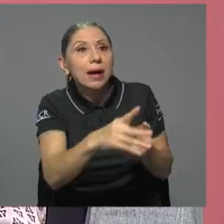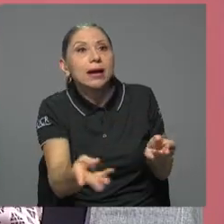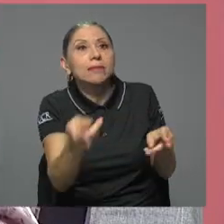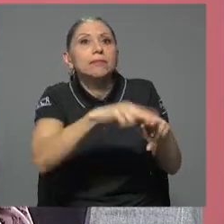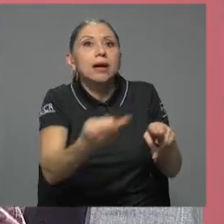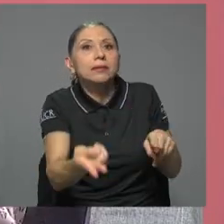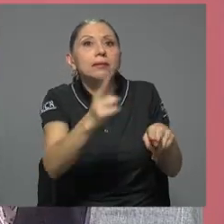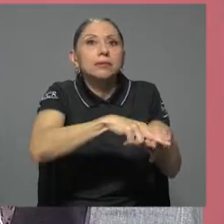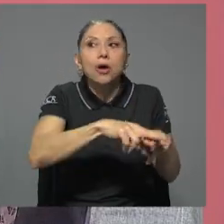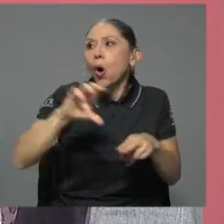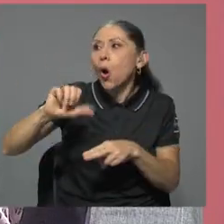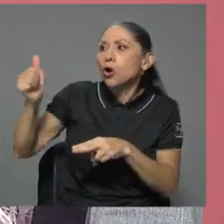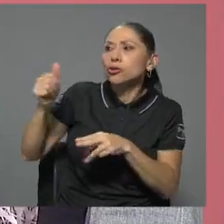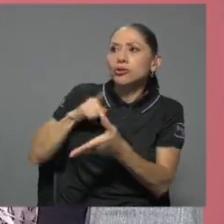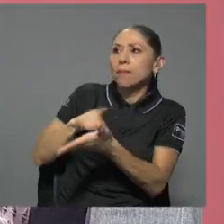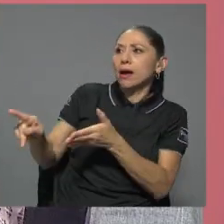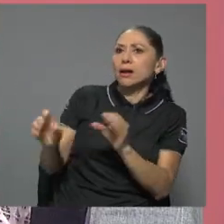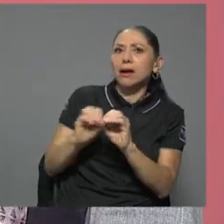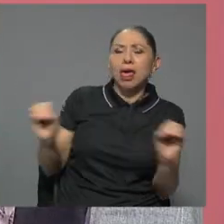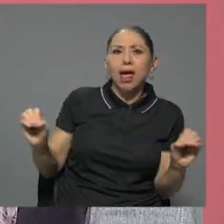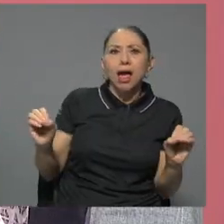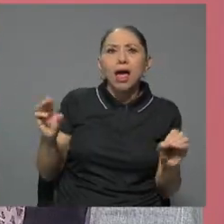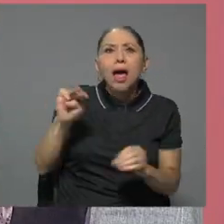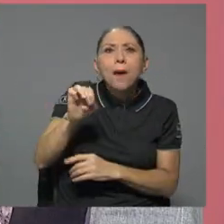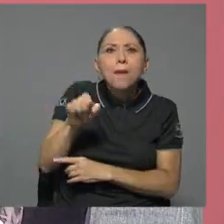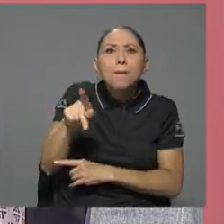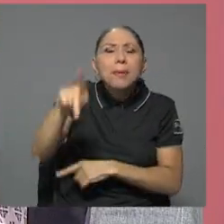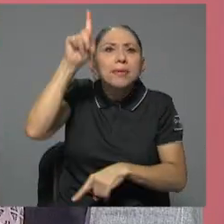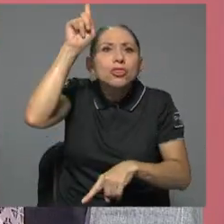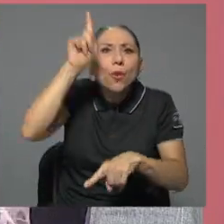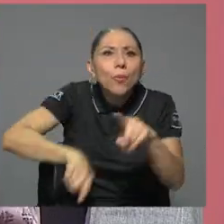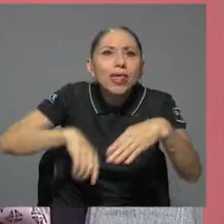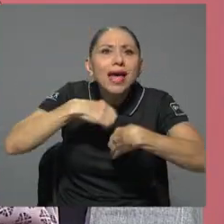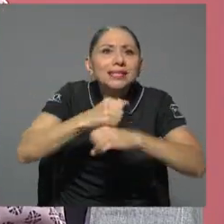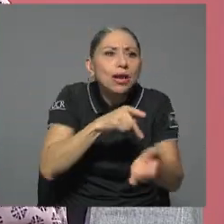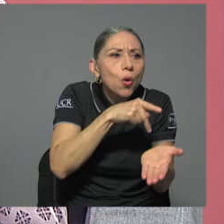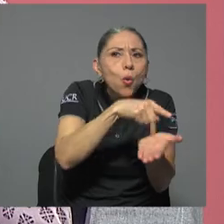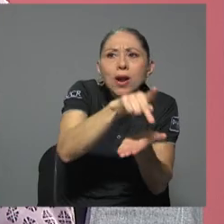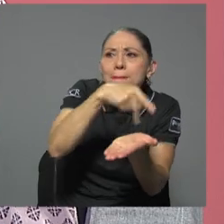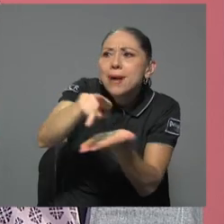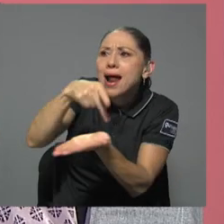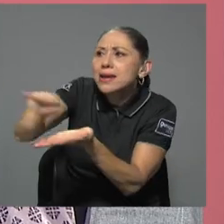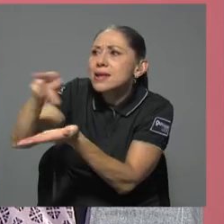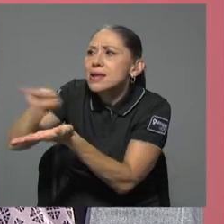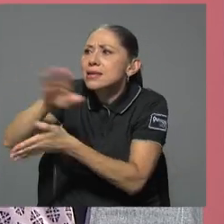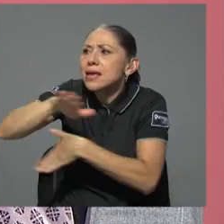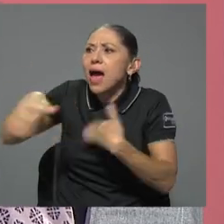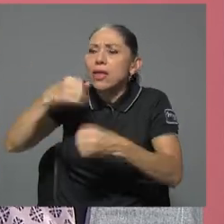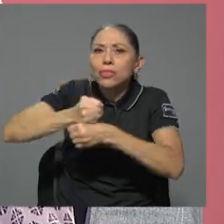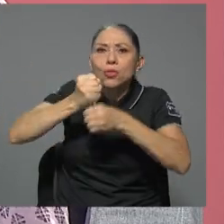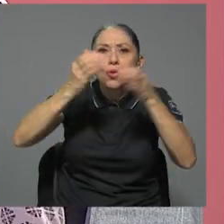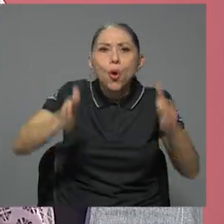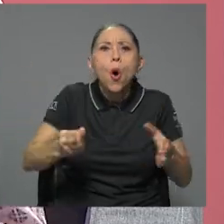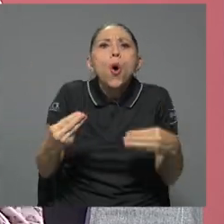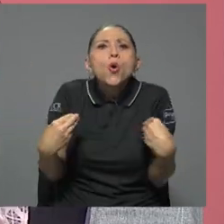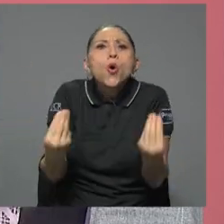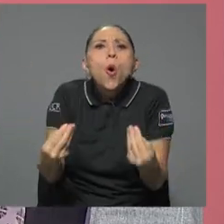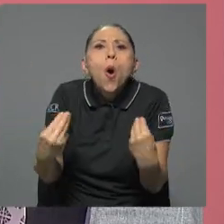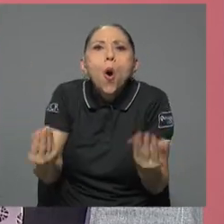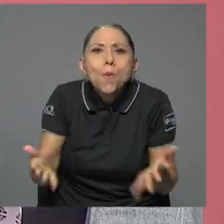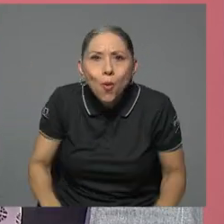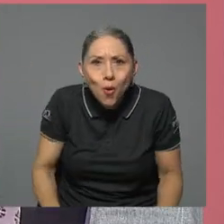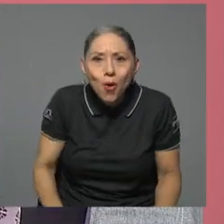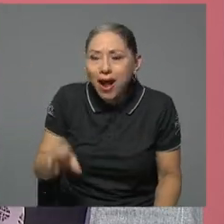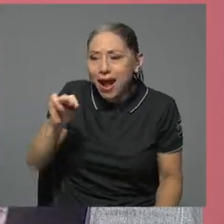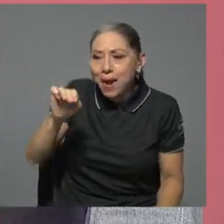salario porque el mes no es capaz de tirar una planilla entonces como pretendemos un mes como le damos al